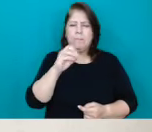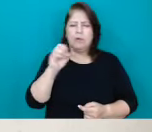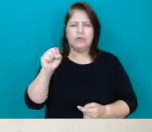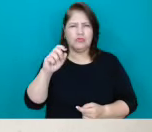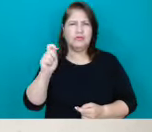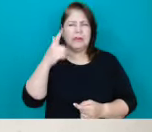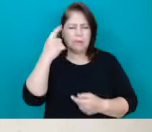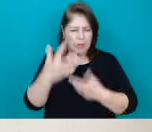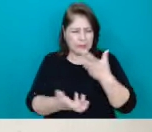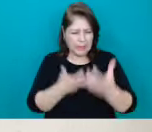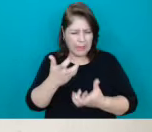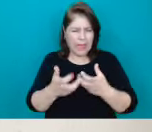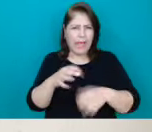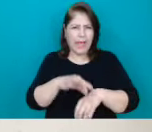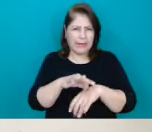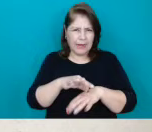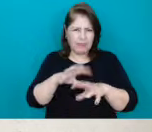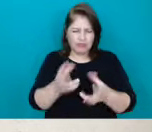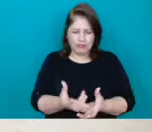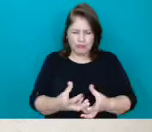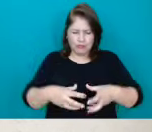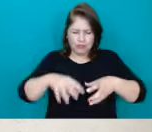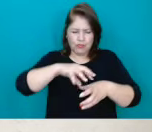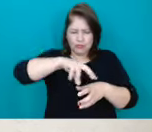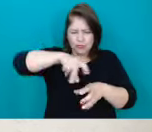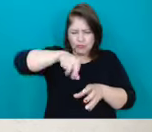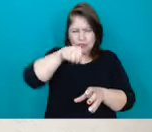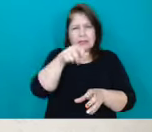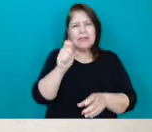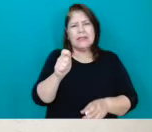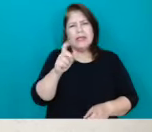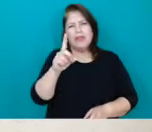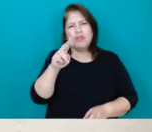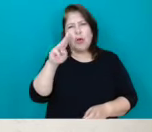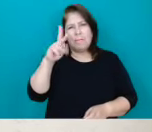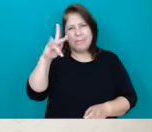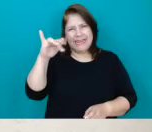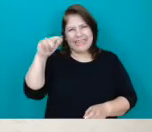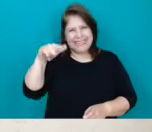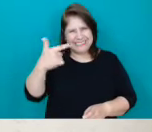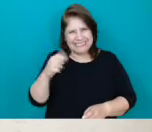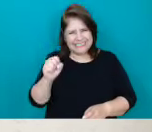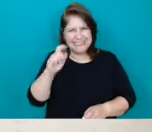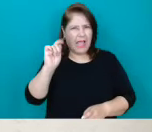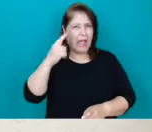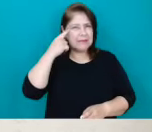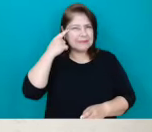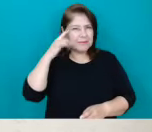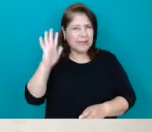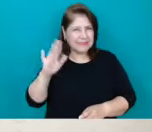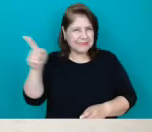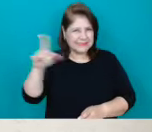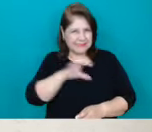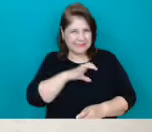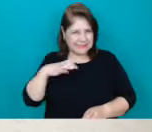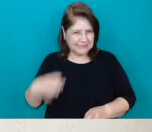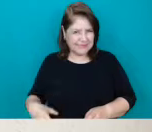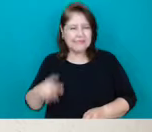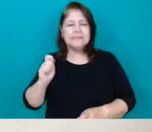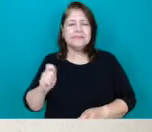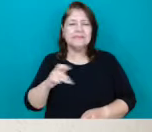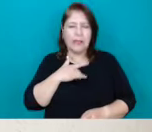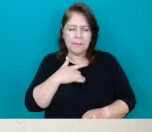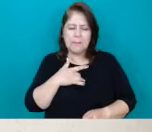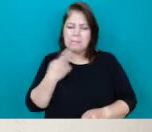una masa rellena de carne cocida al vapor. Tiene aspecto muy parecido a los dumplings chinos, pero con un sabor